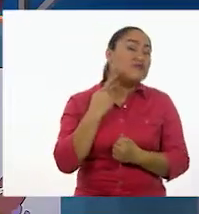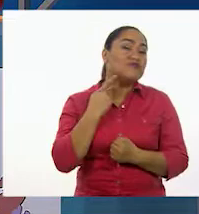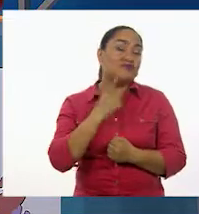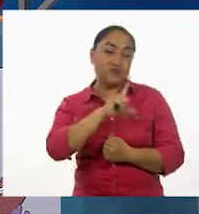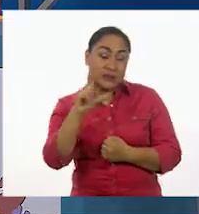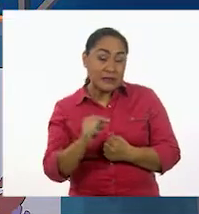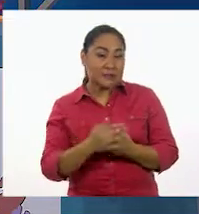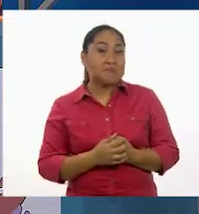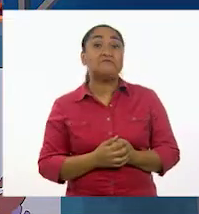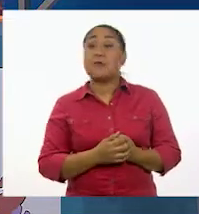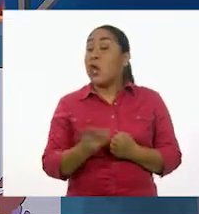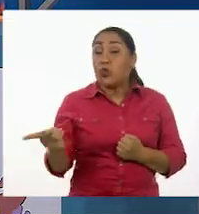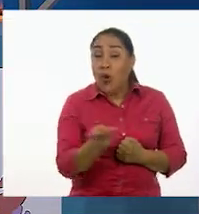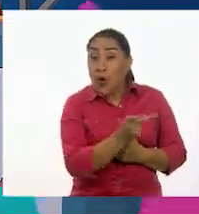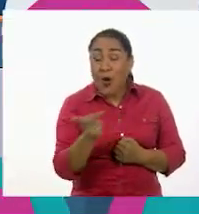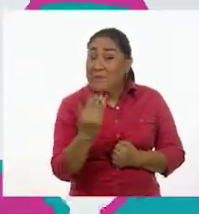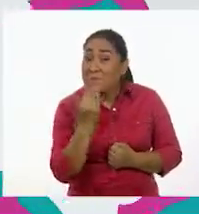dos.